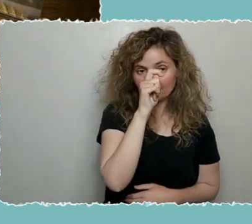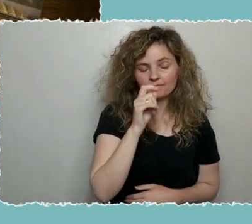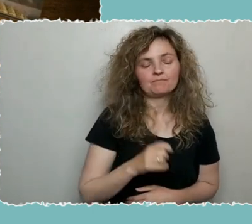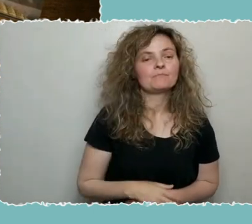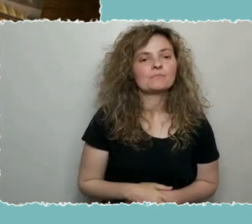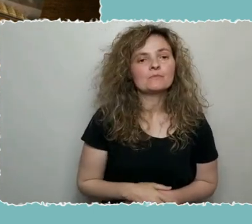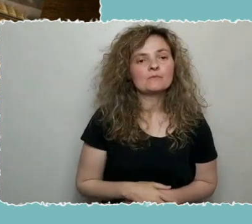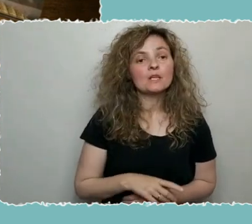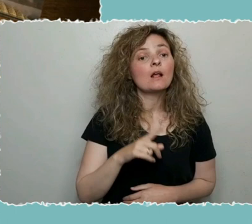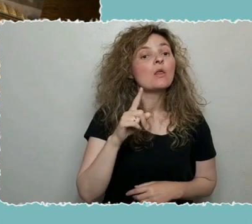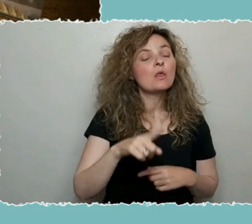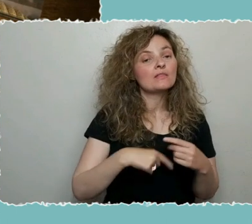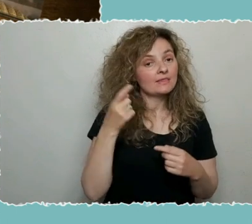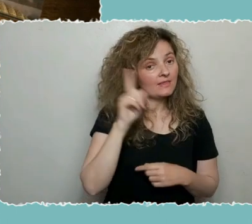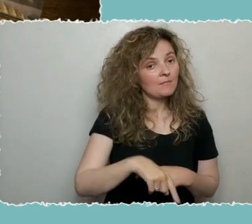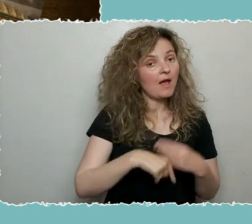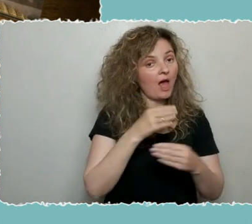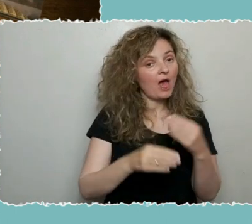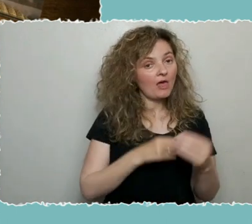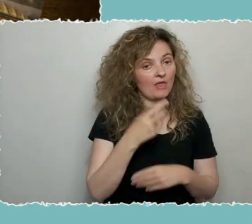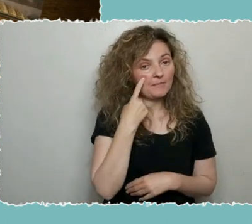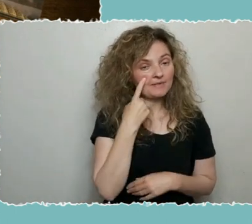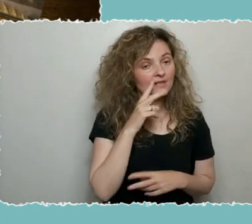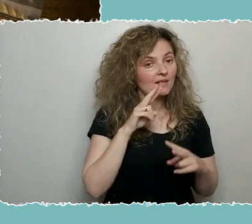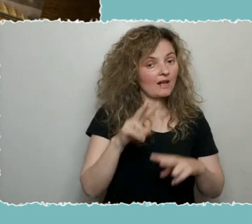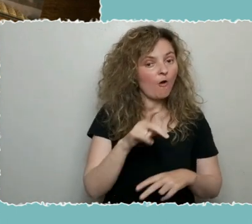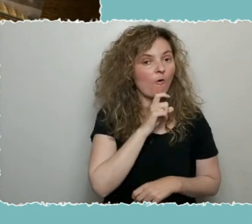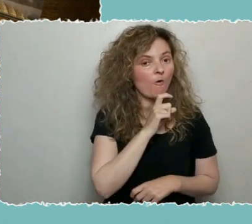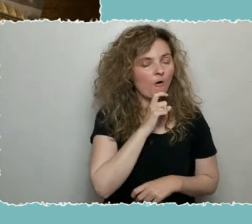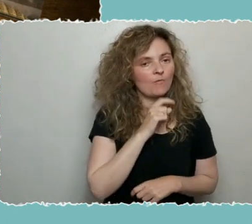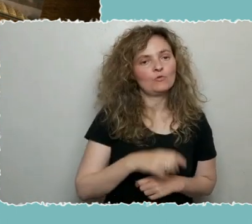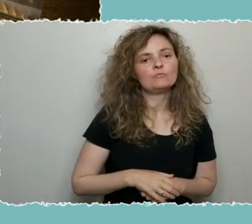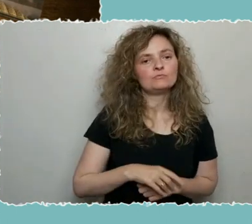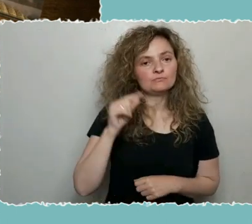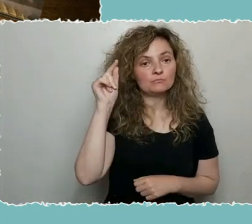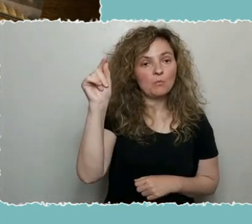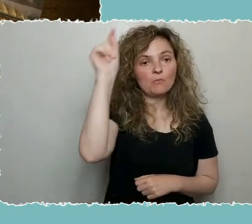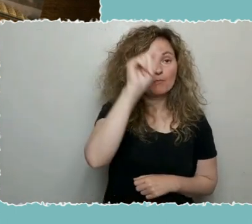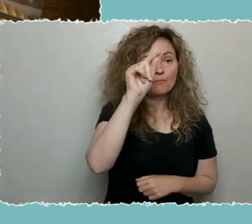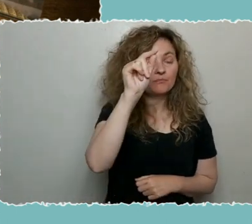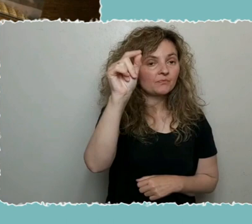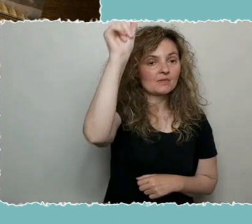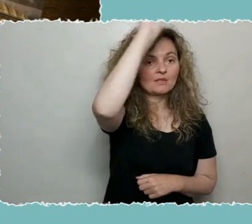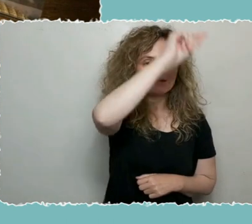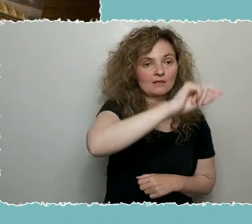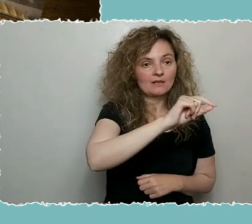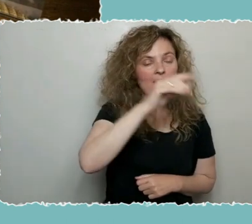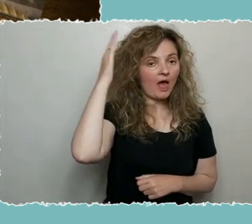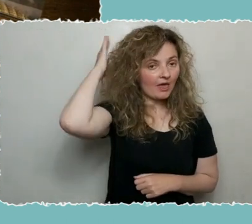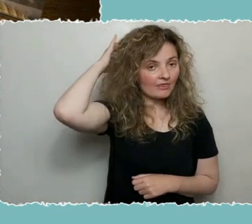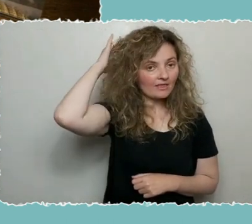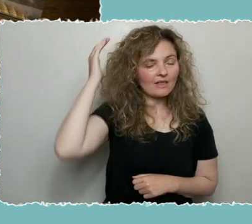teña viseira. E facemos agora, mirade, unha liña que sube e agora unha curva así cara